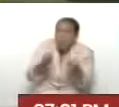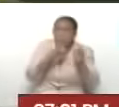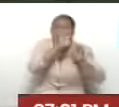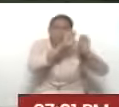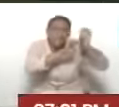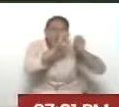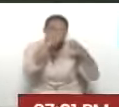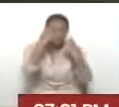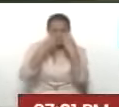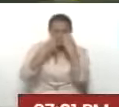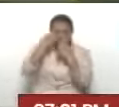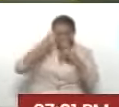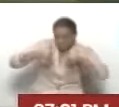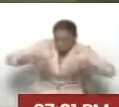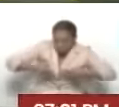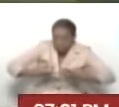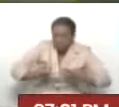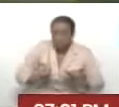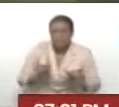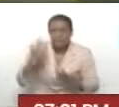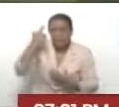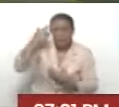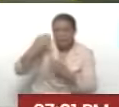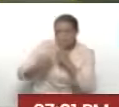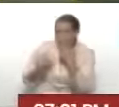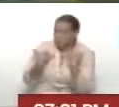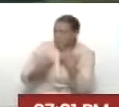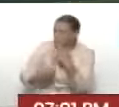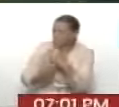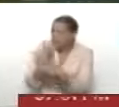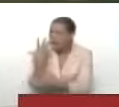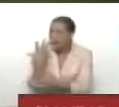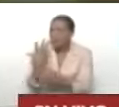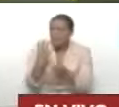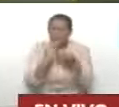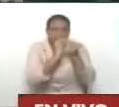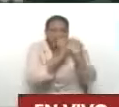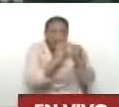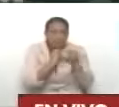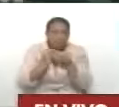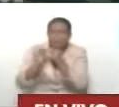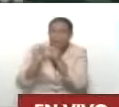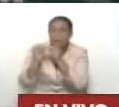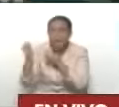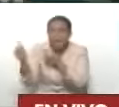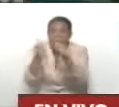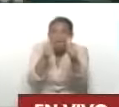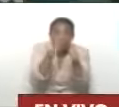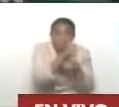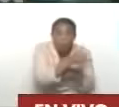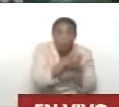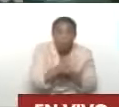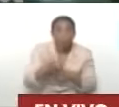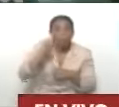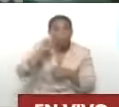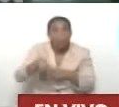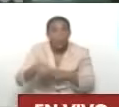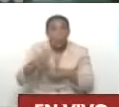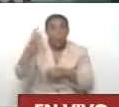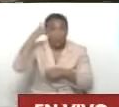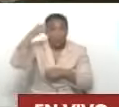haciéndonos, rehaciéndonos, creando, recreándonos. Y hoy también, 20 de